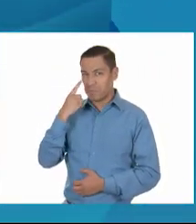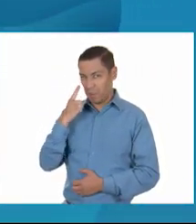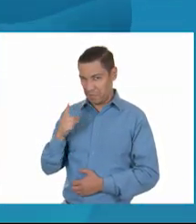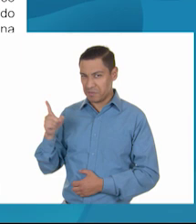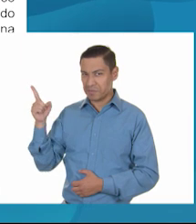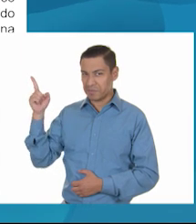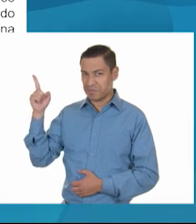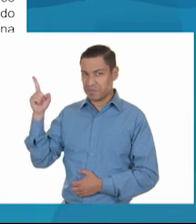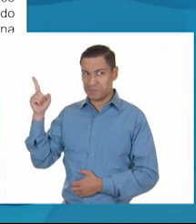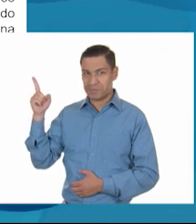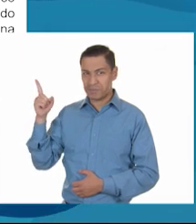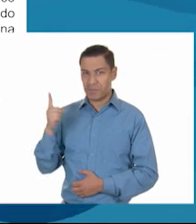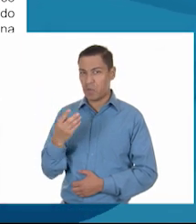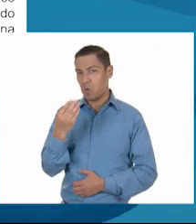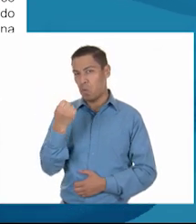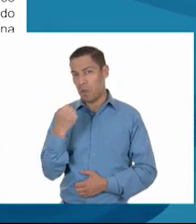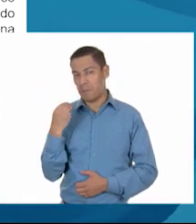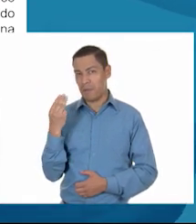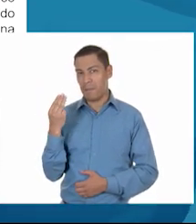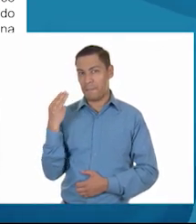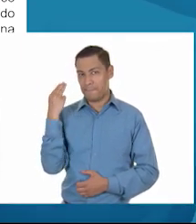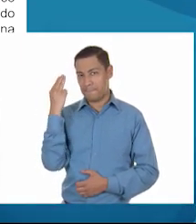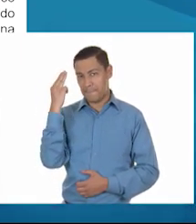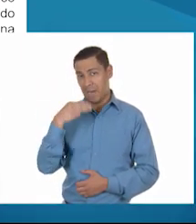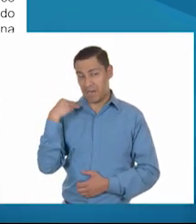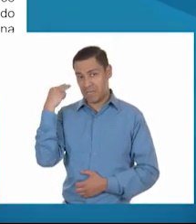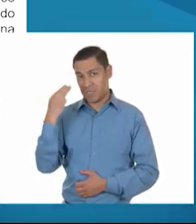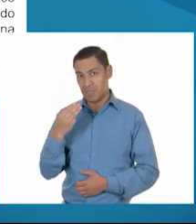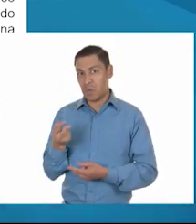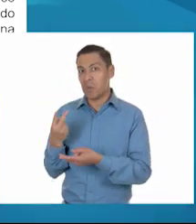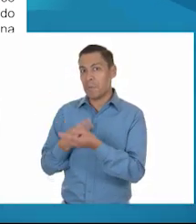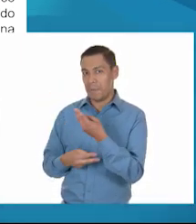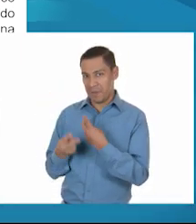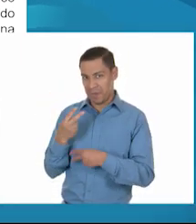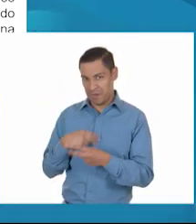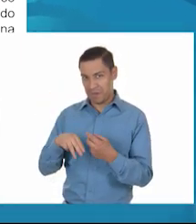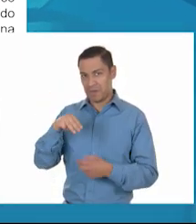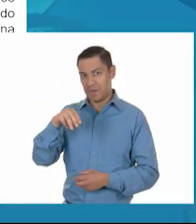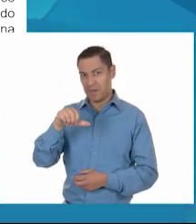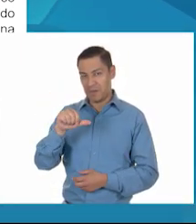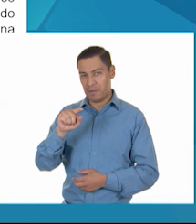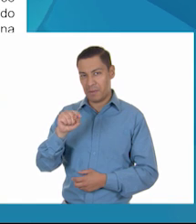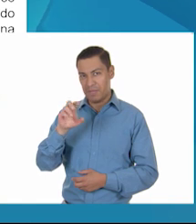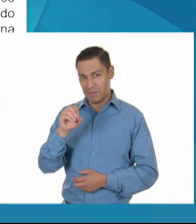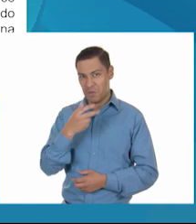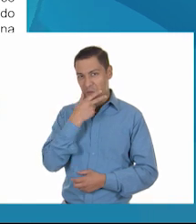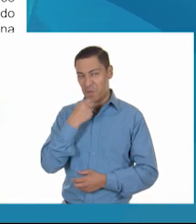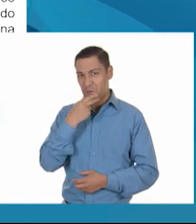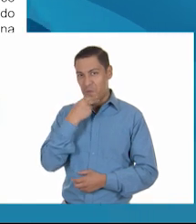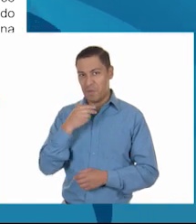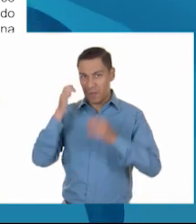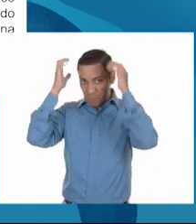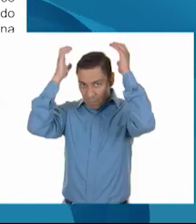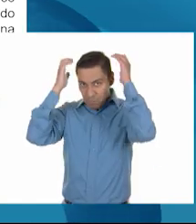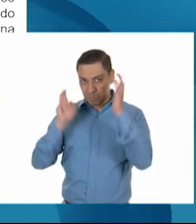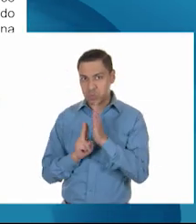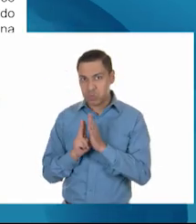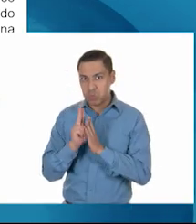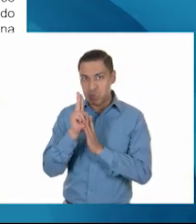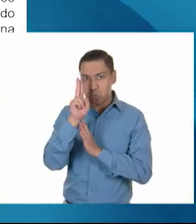El pasado 9 de marzo contamos con la presencia del astronauta Mateo Estrella, a quien realizamos algunas preguntas.